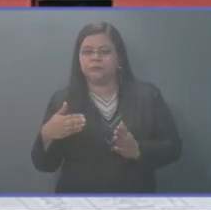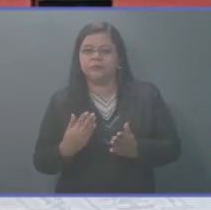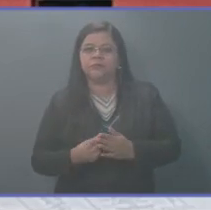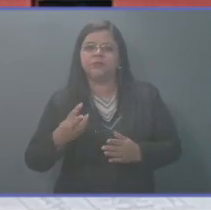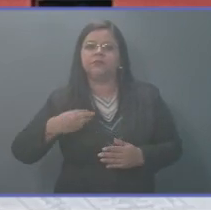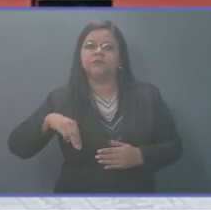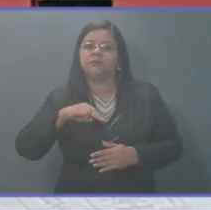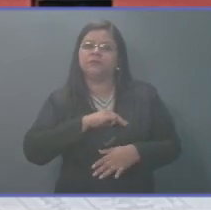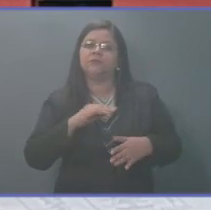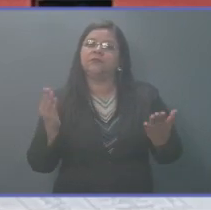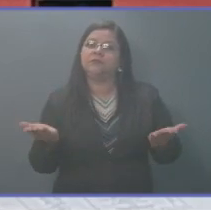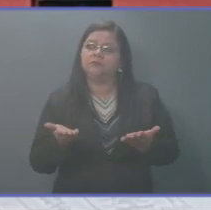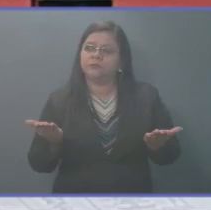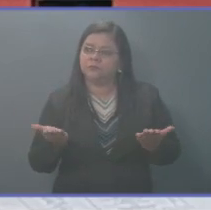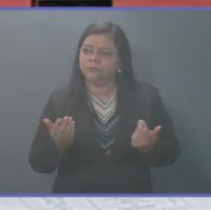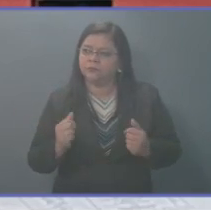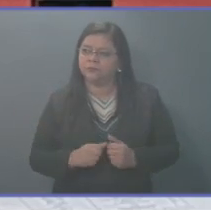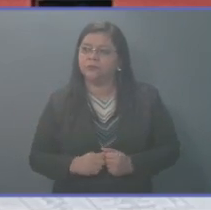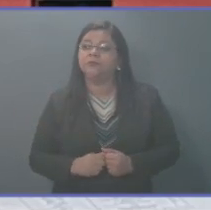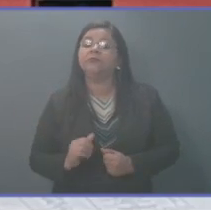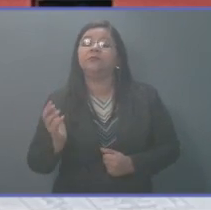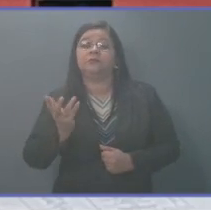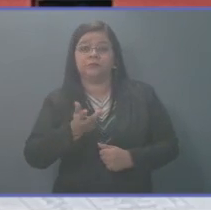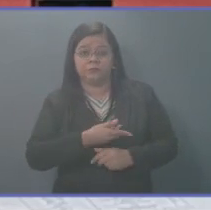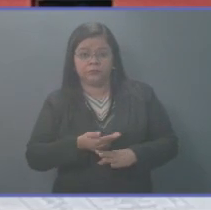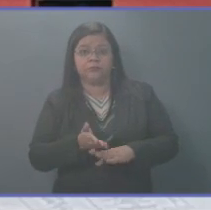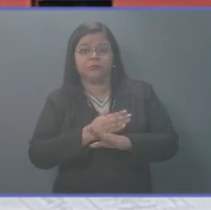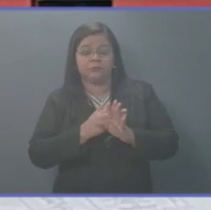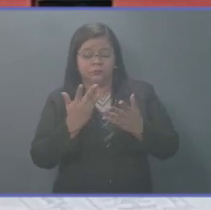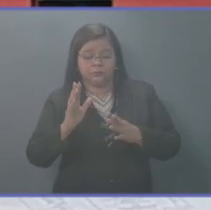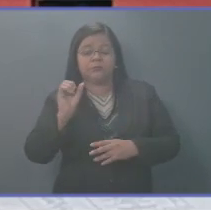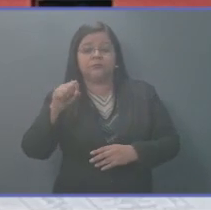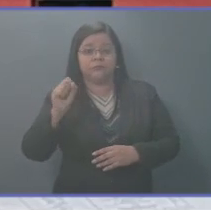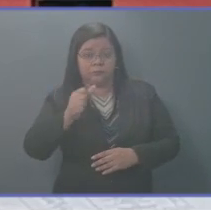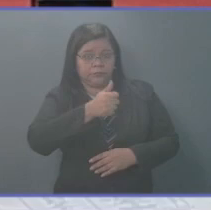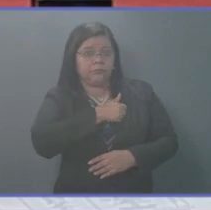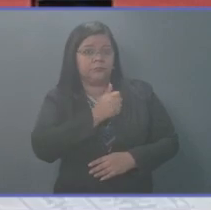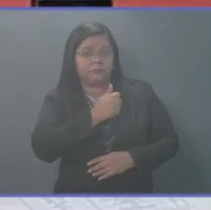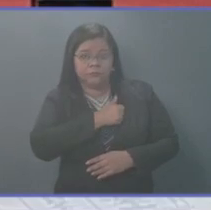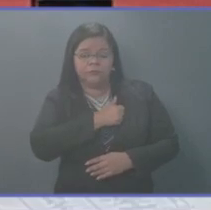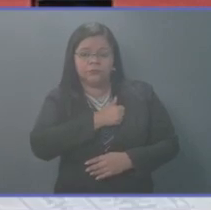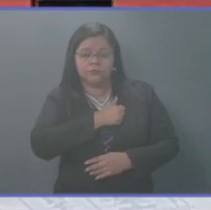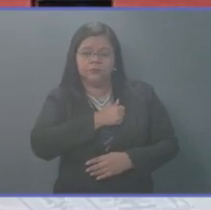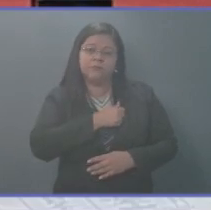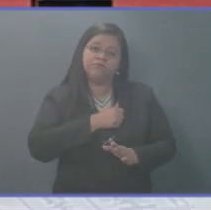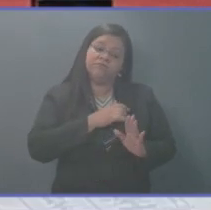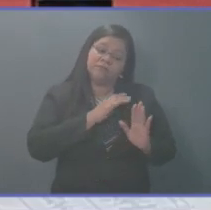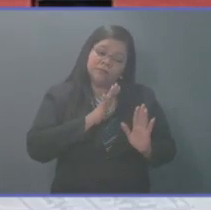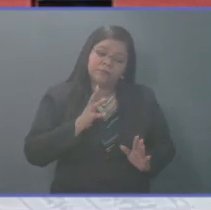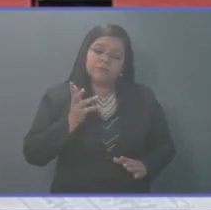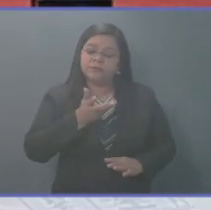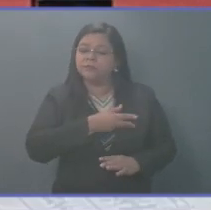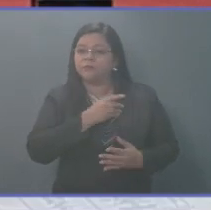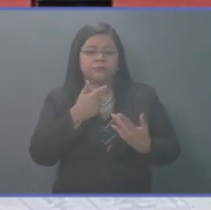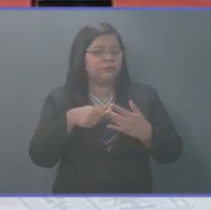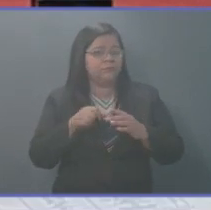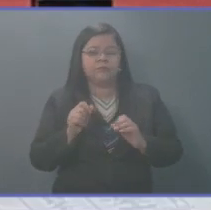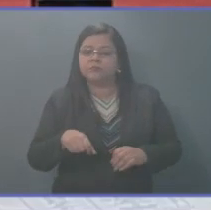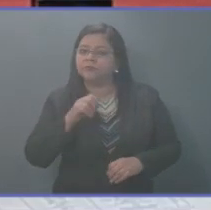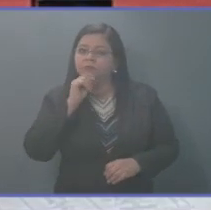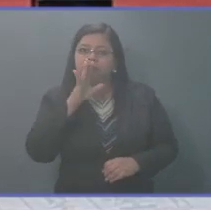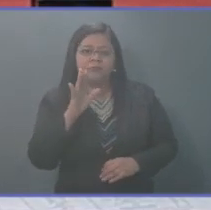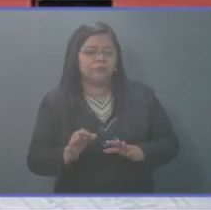hacemos los destituidos responsabilidad a la hora de encarar el problema pero no podemos emitir un juicio de valor